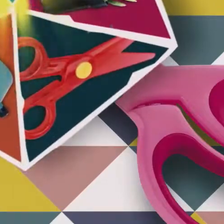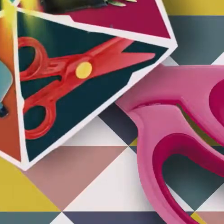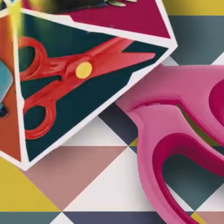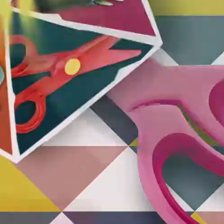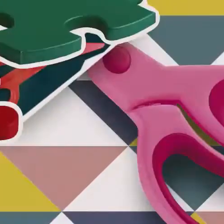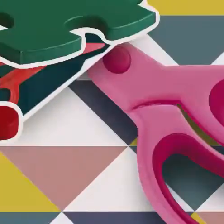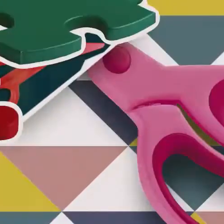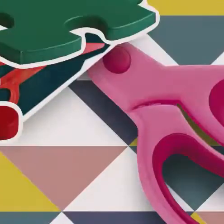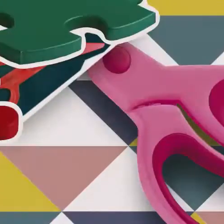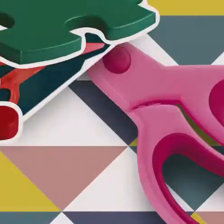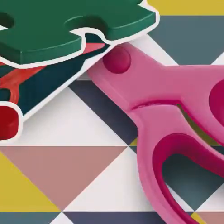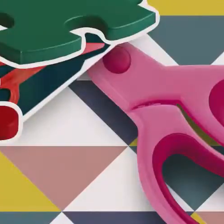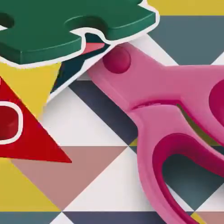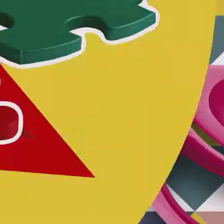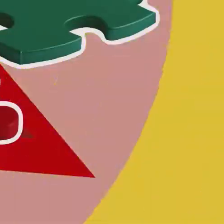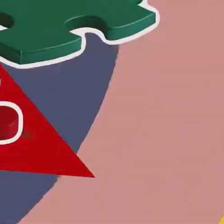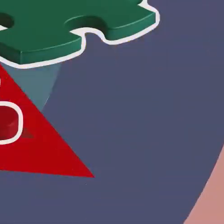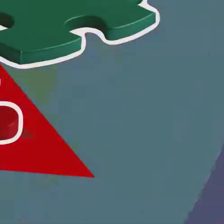Sara, desafíos.